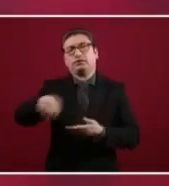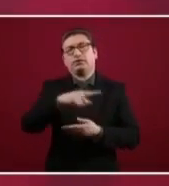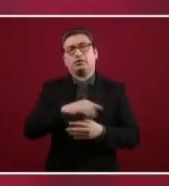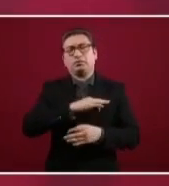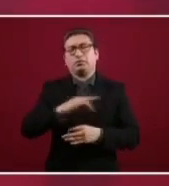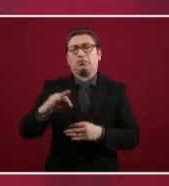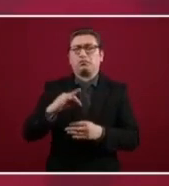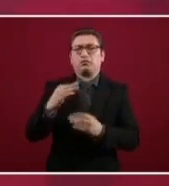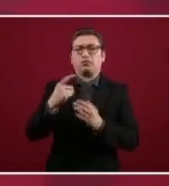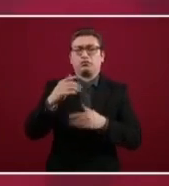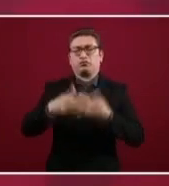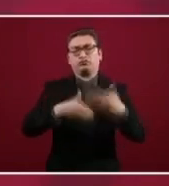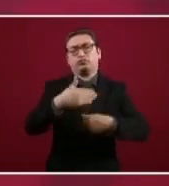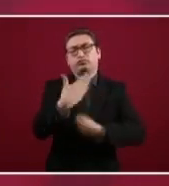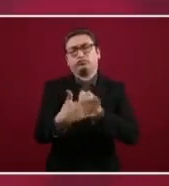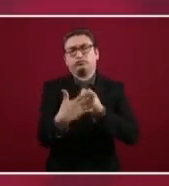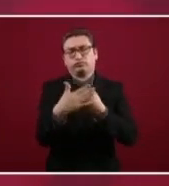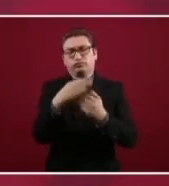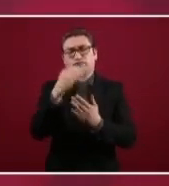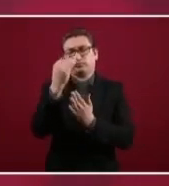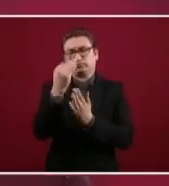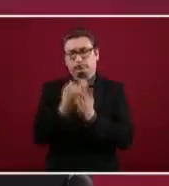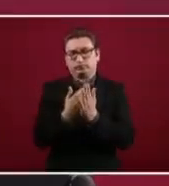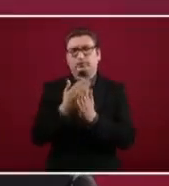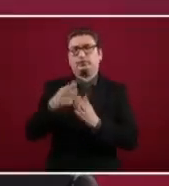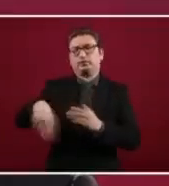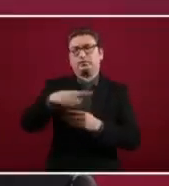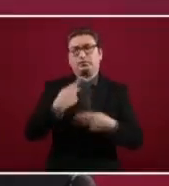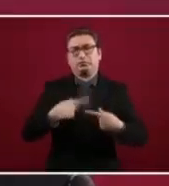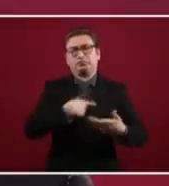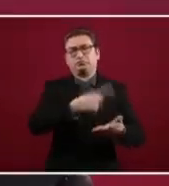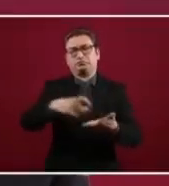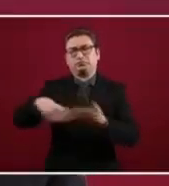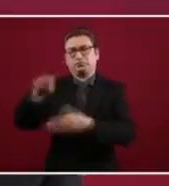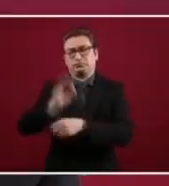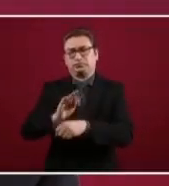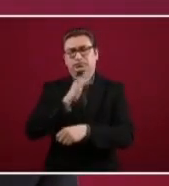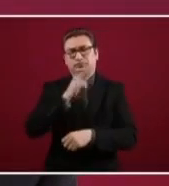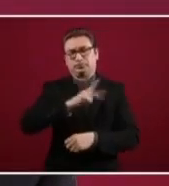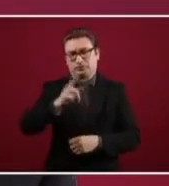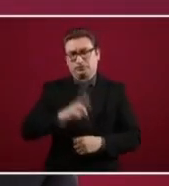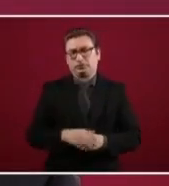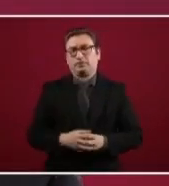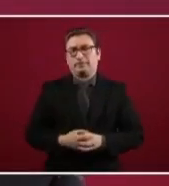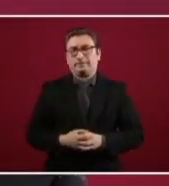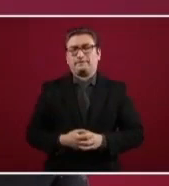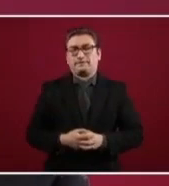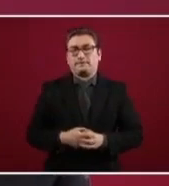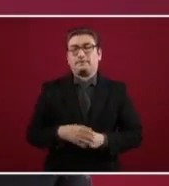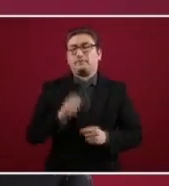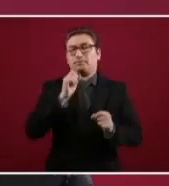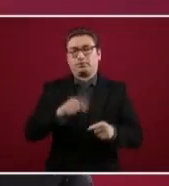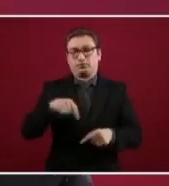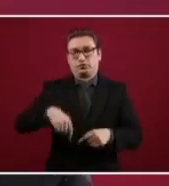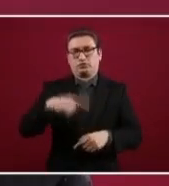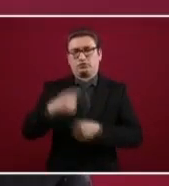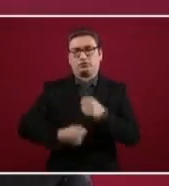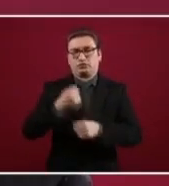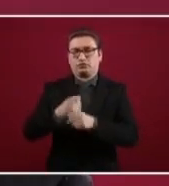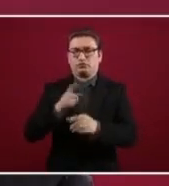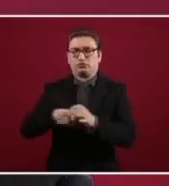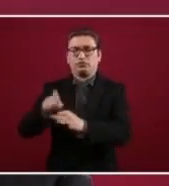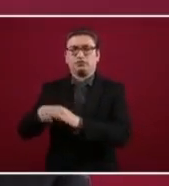reflejar en mayores y mejores beneficios para los consumidores también se sumaron este año 10